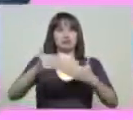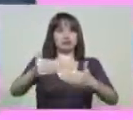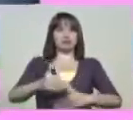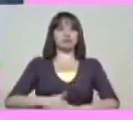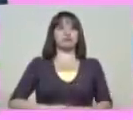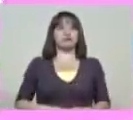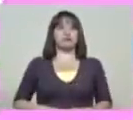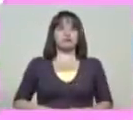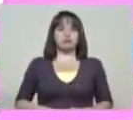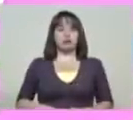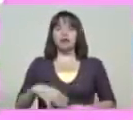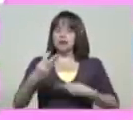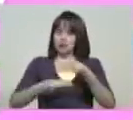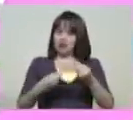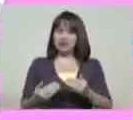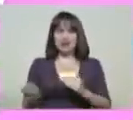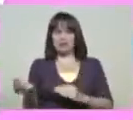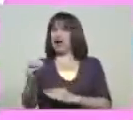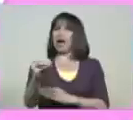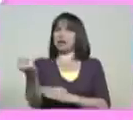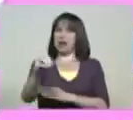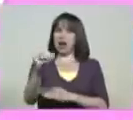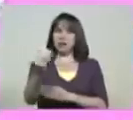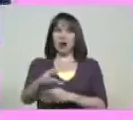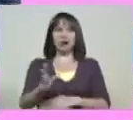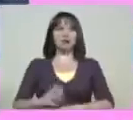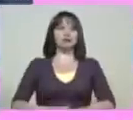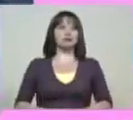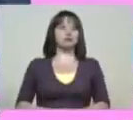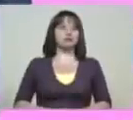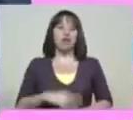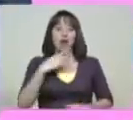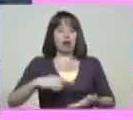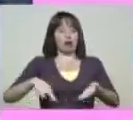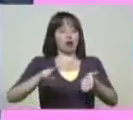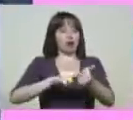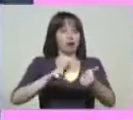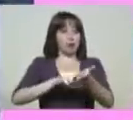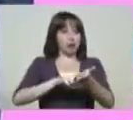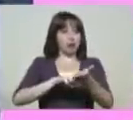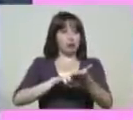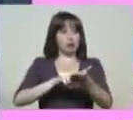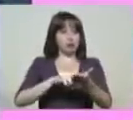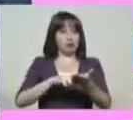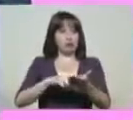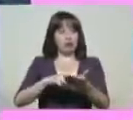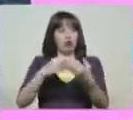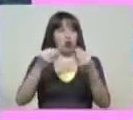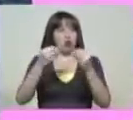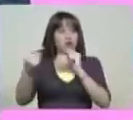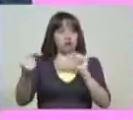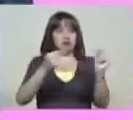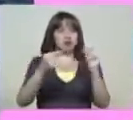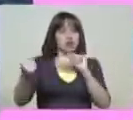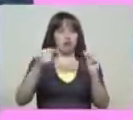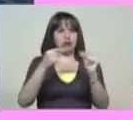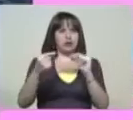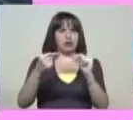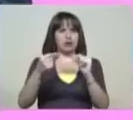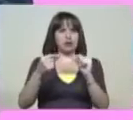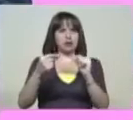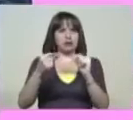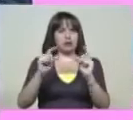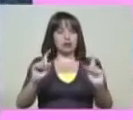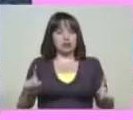Ahora es que ahora se puede hacer mucho más. Y lo reitero, si en el campo del debate del programa de recuperación económica